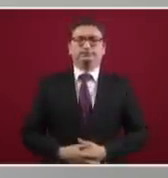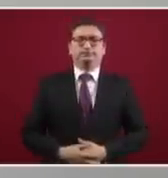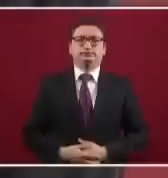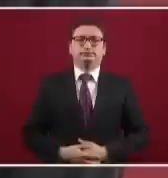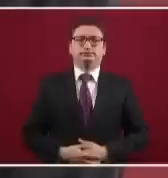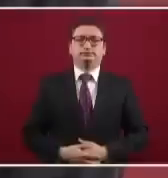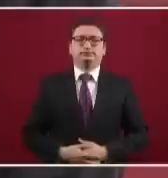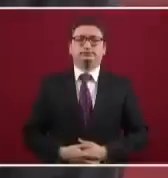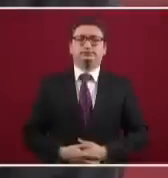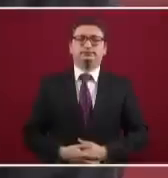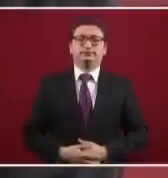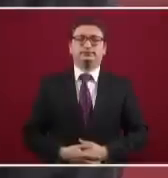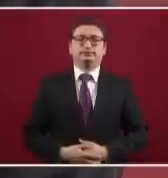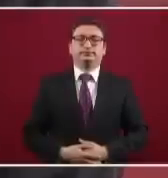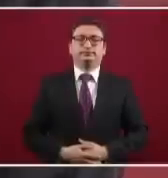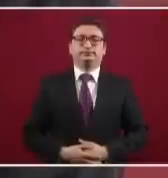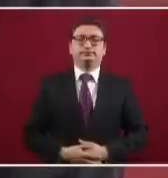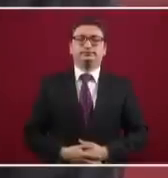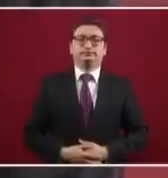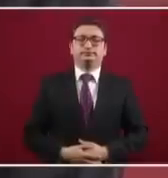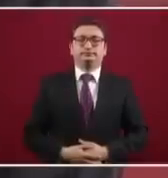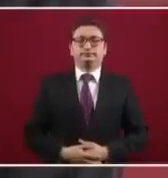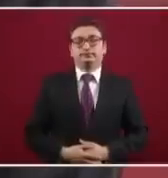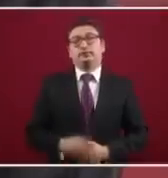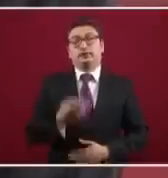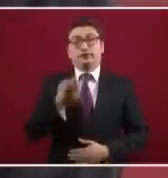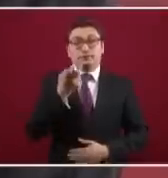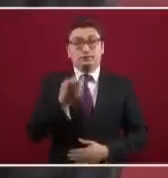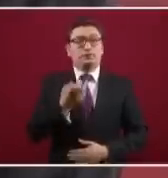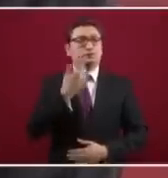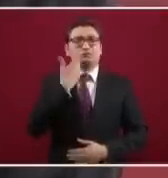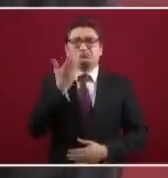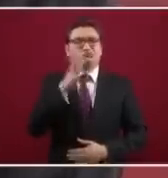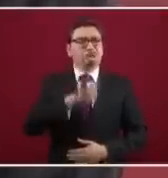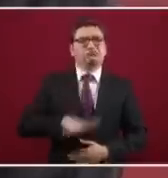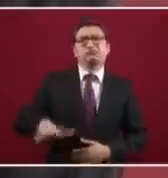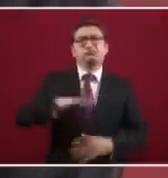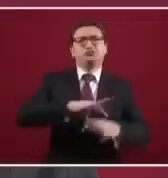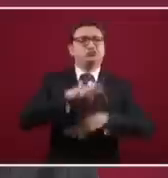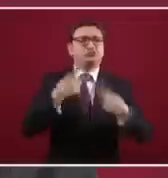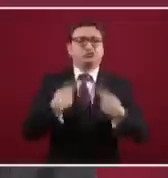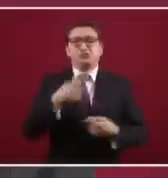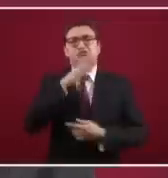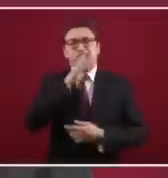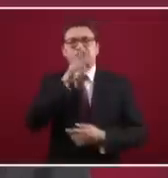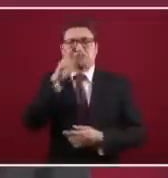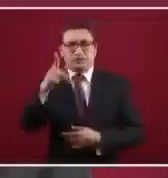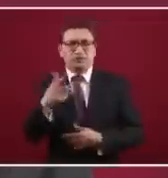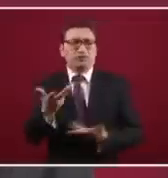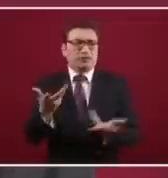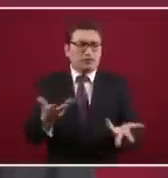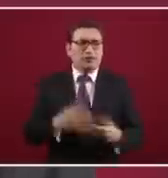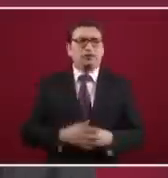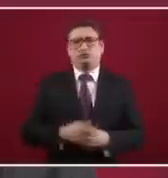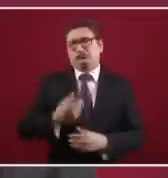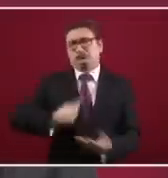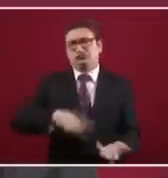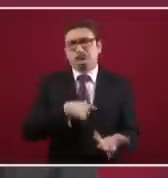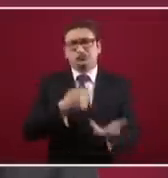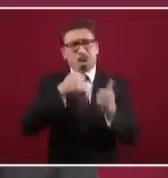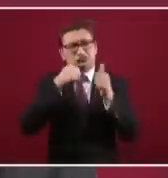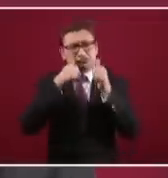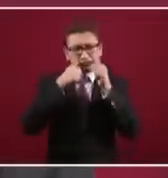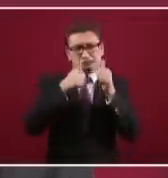Y para eso se busca una sociedad mejor, sobre todo atendiendo